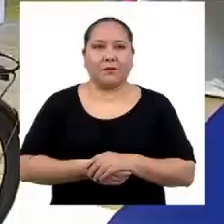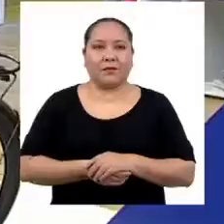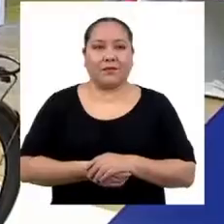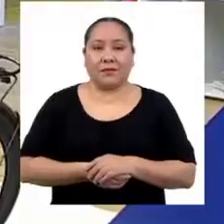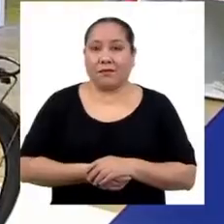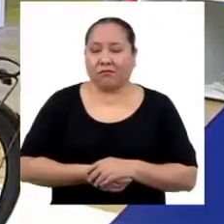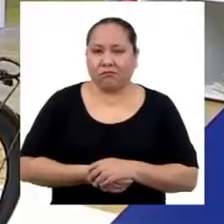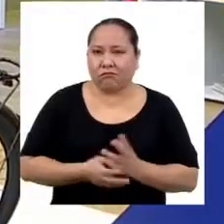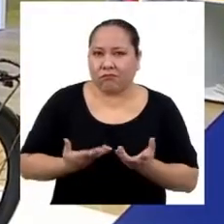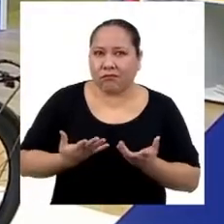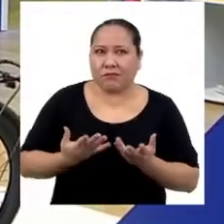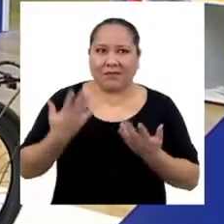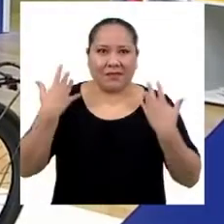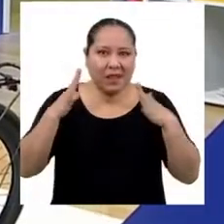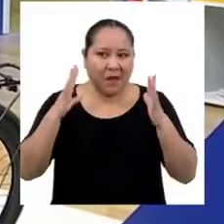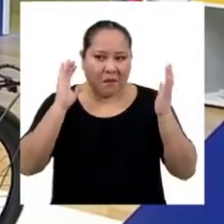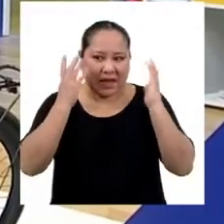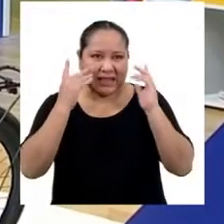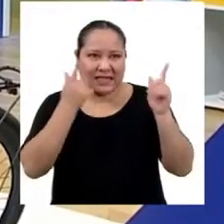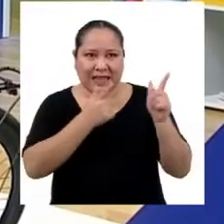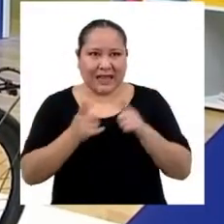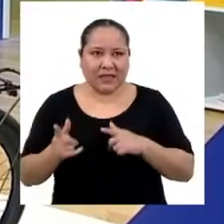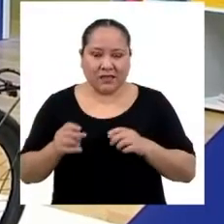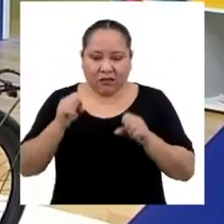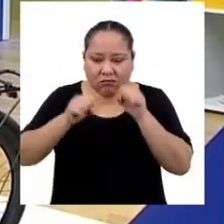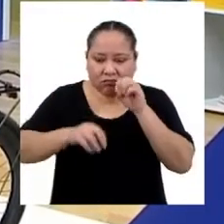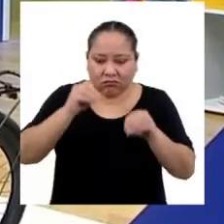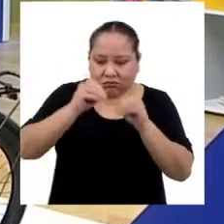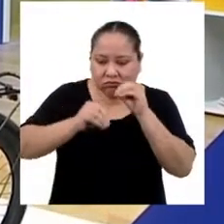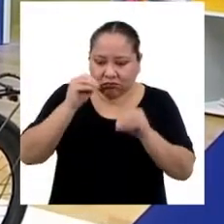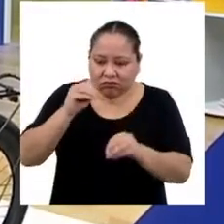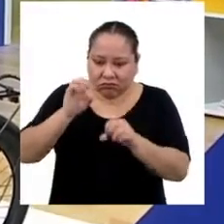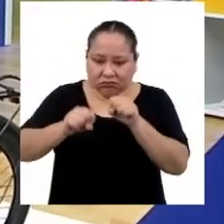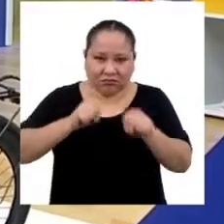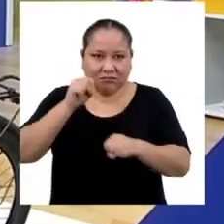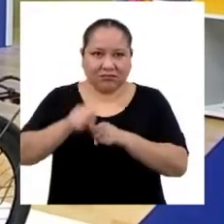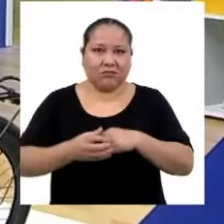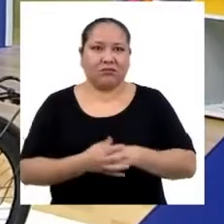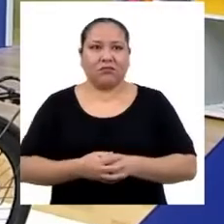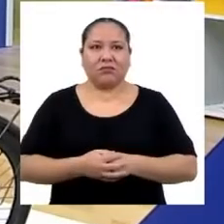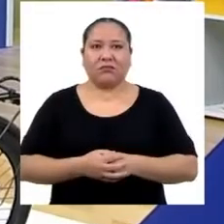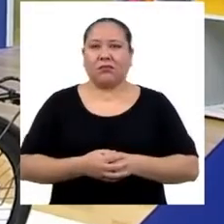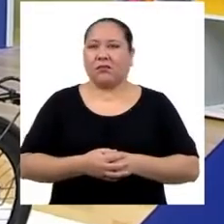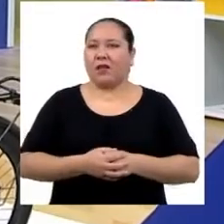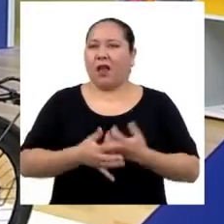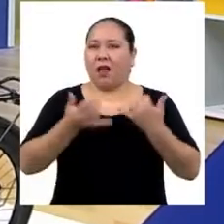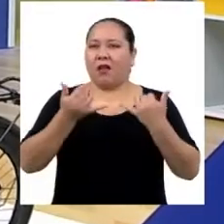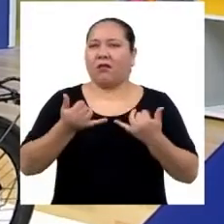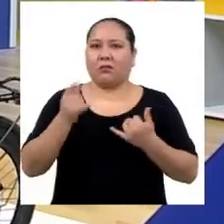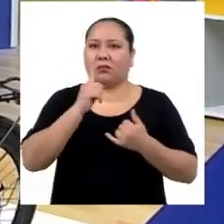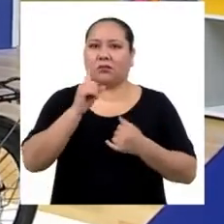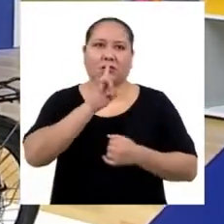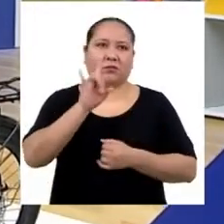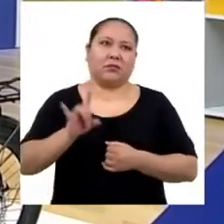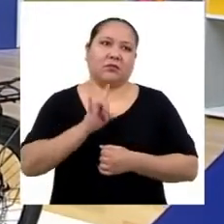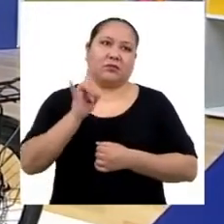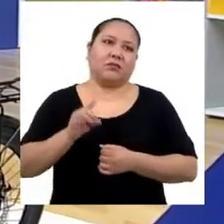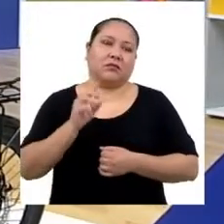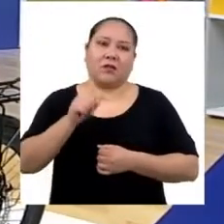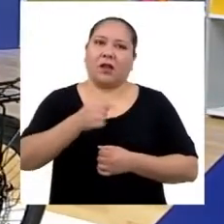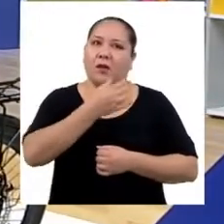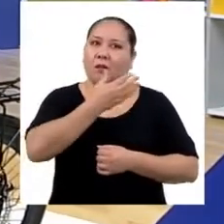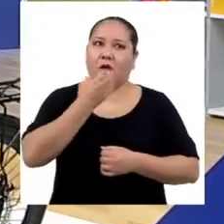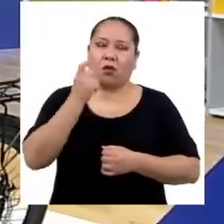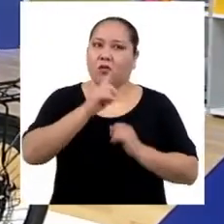Al parecer ya está, armé la bici. Aunque por el momento no la voy a usar porque es mejor